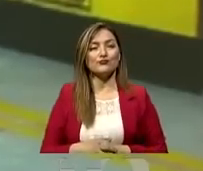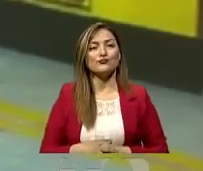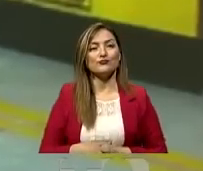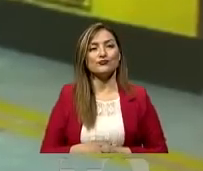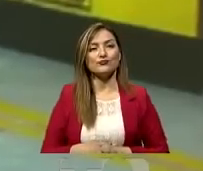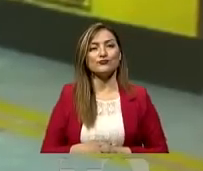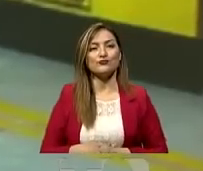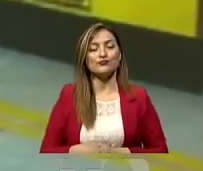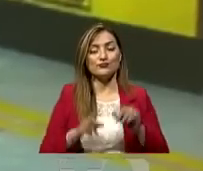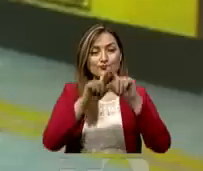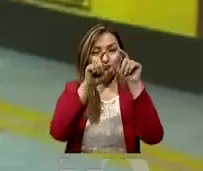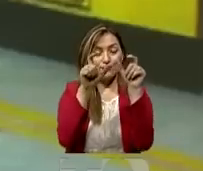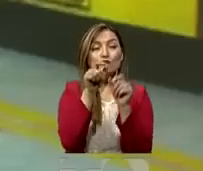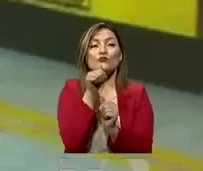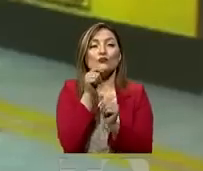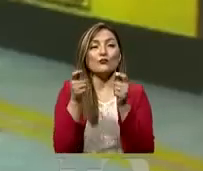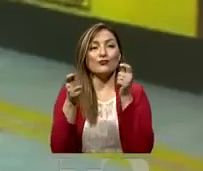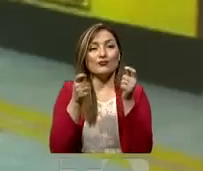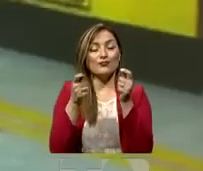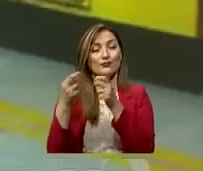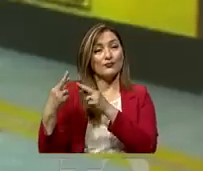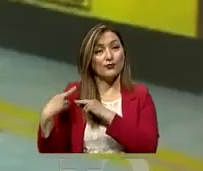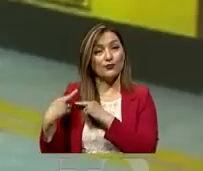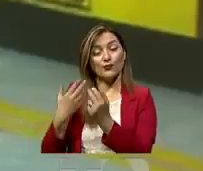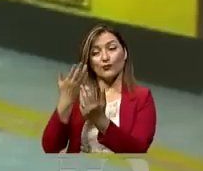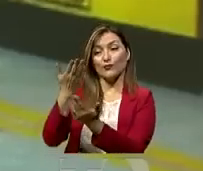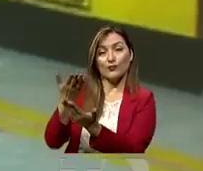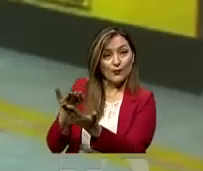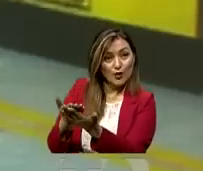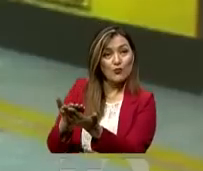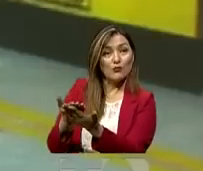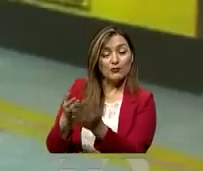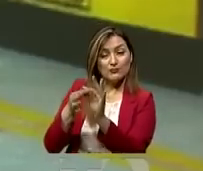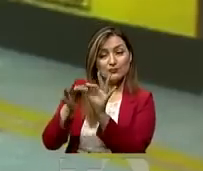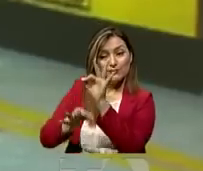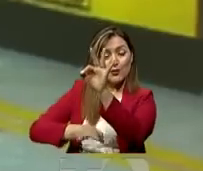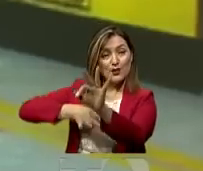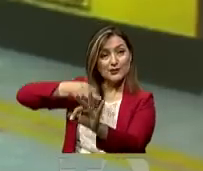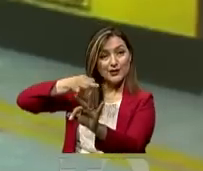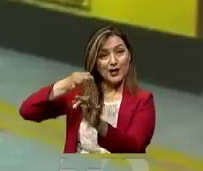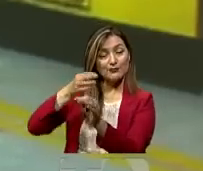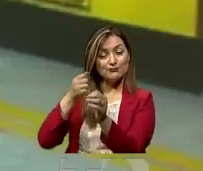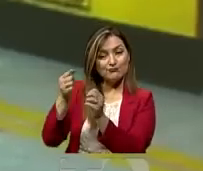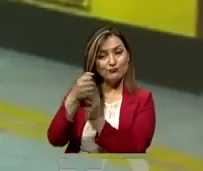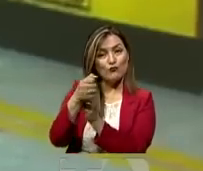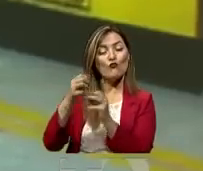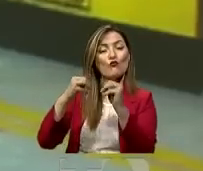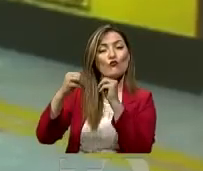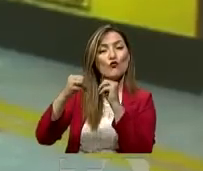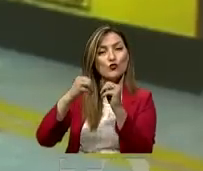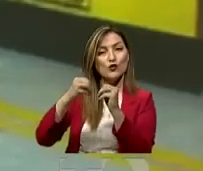que el consorcio privado que maneja el corredor presentó una propuesta ya para reemplazar las unidades articuladas por